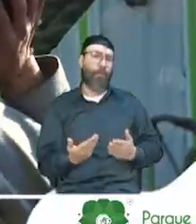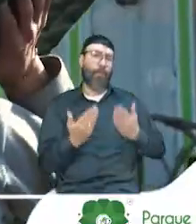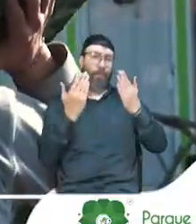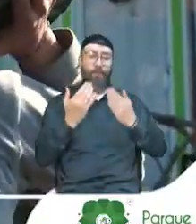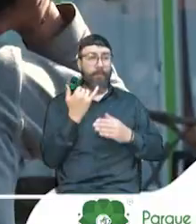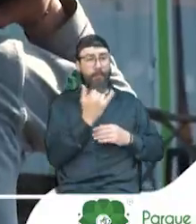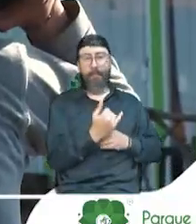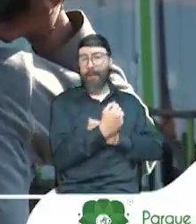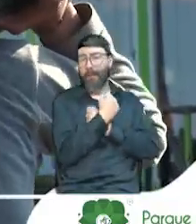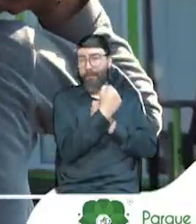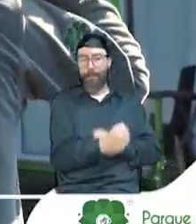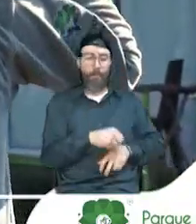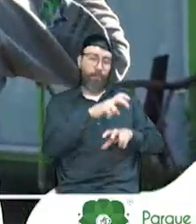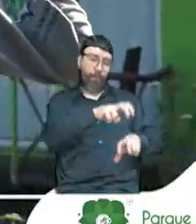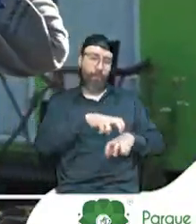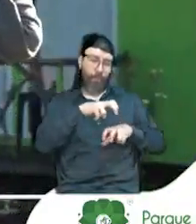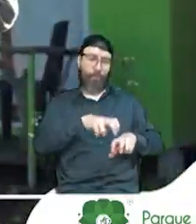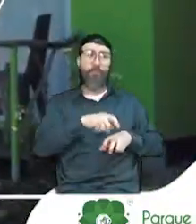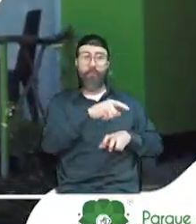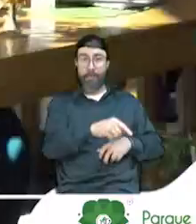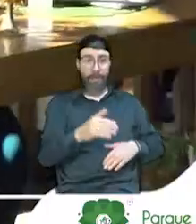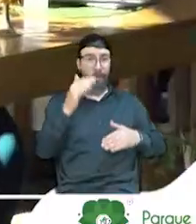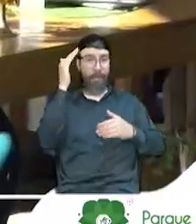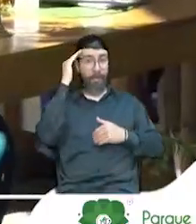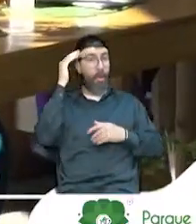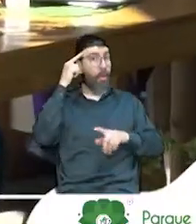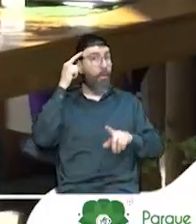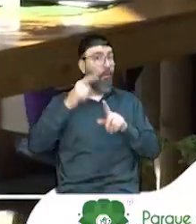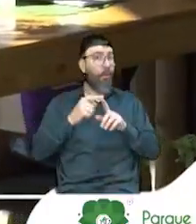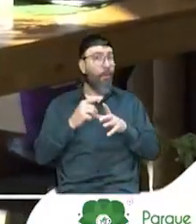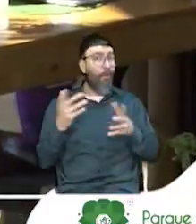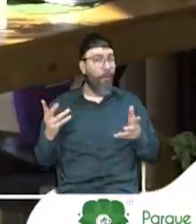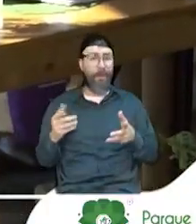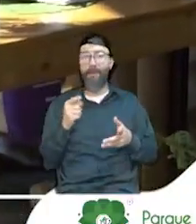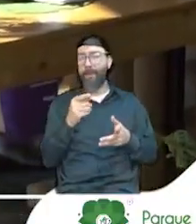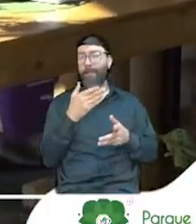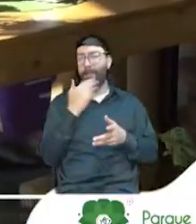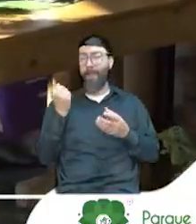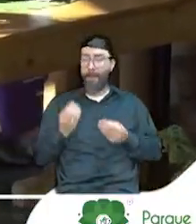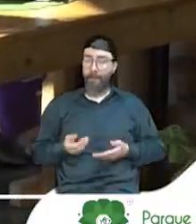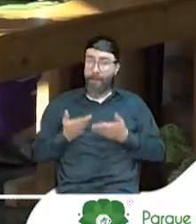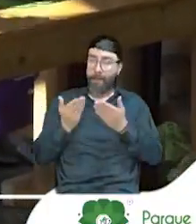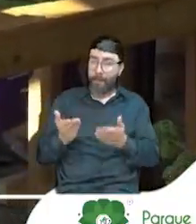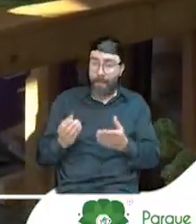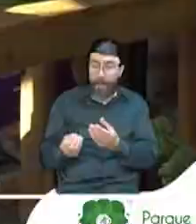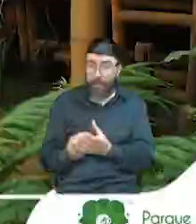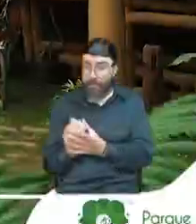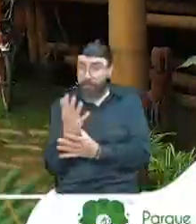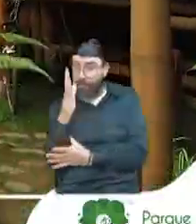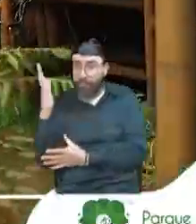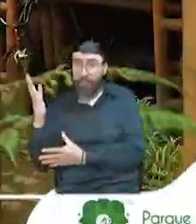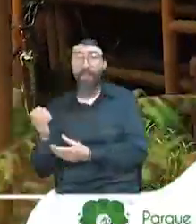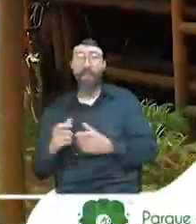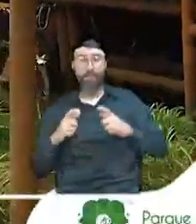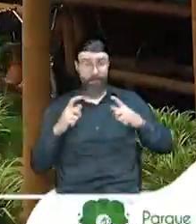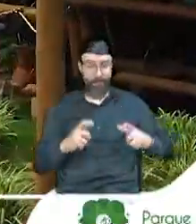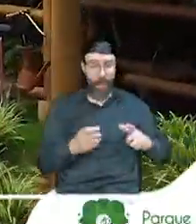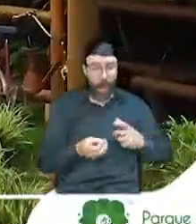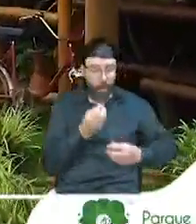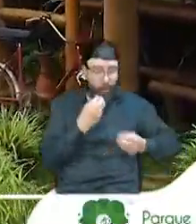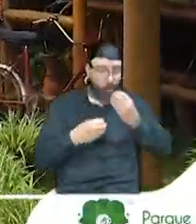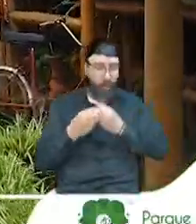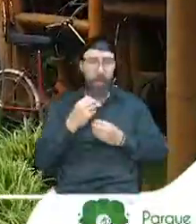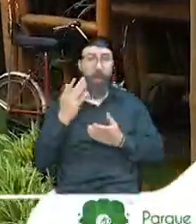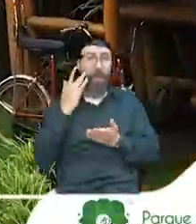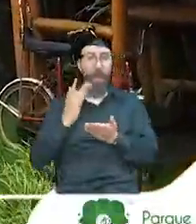con amor y conciencia, con la intención de llevar lo mejor de la naturaleza al plato de tu mesa. La limpieza